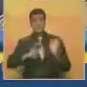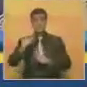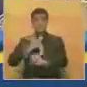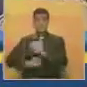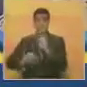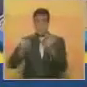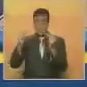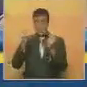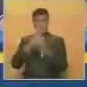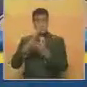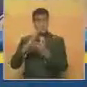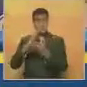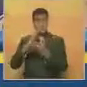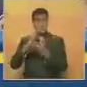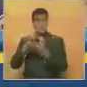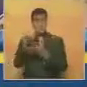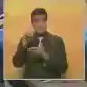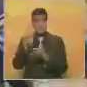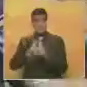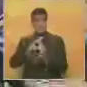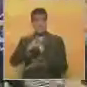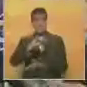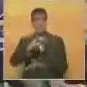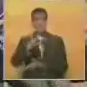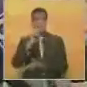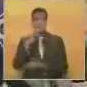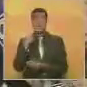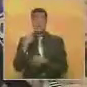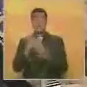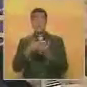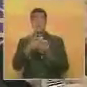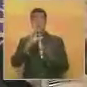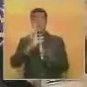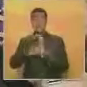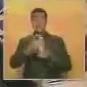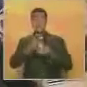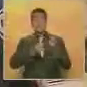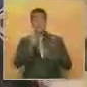expropiaciones, que partirá desde el Centro Lido y llegará hasta el Centro Comercial San Vila, aquí en Caracas.